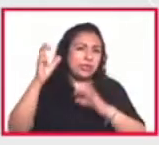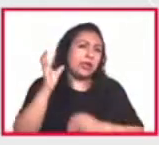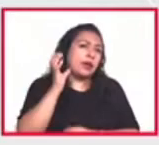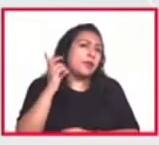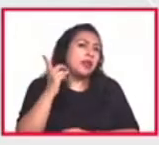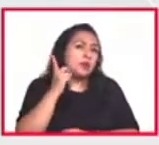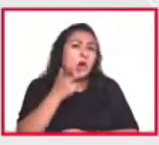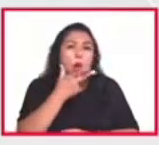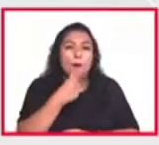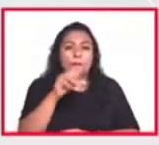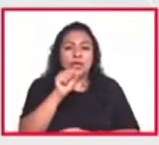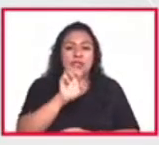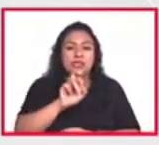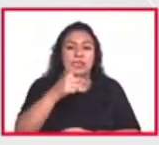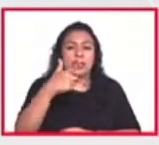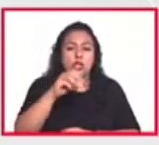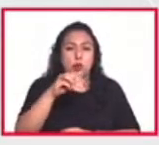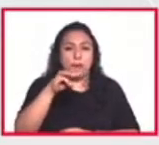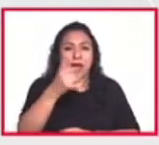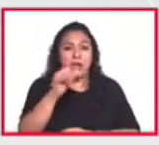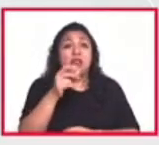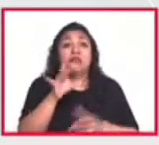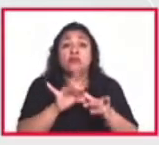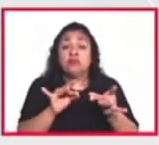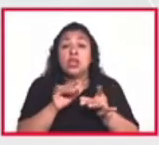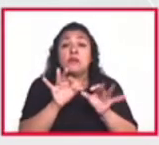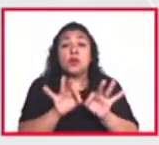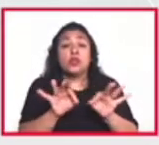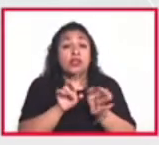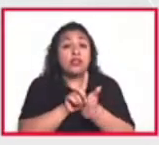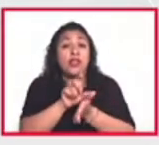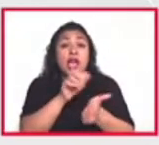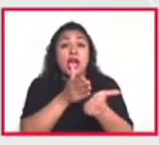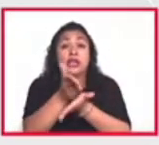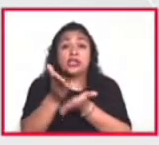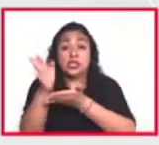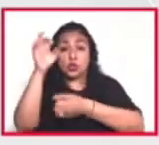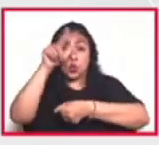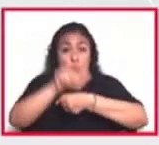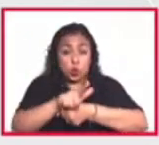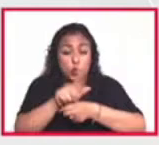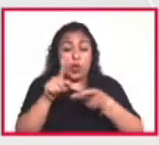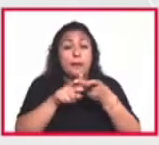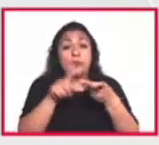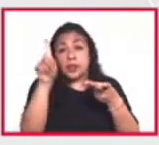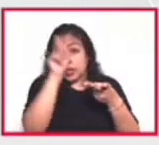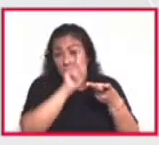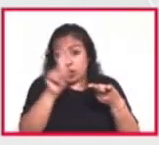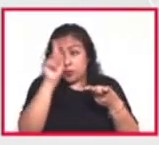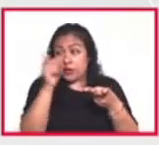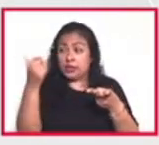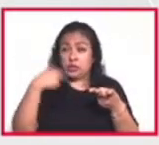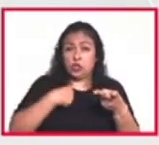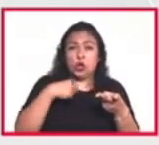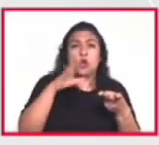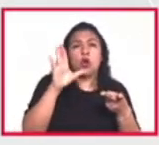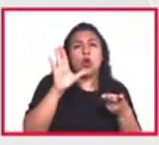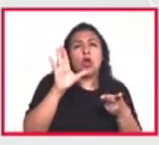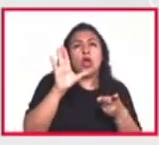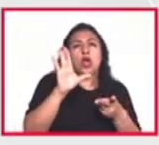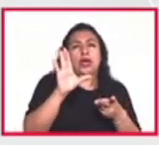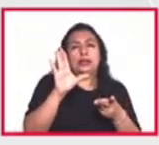Diputados, Sergio Mayer, destacó que se tomarán en cuenta el derecho al acceso a la cultura, la recomendación de la Comisión Nacional de los Derechos